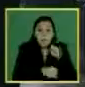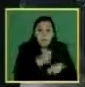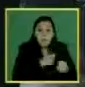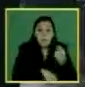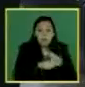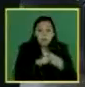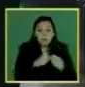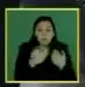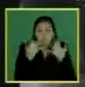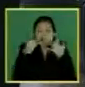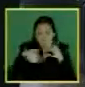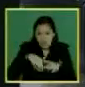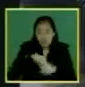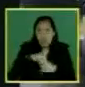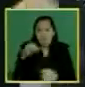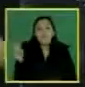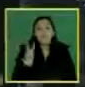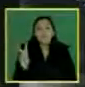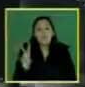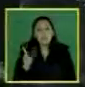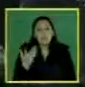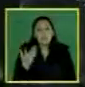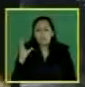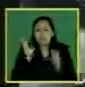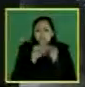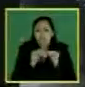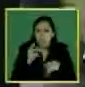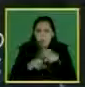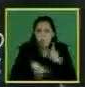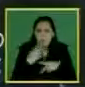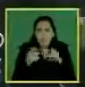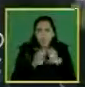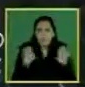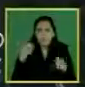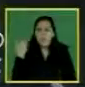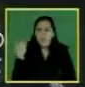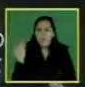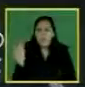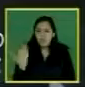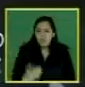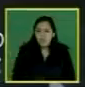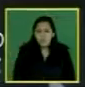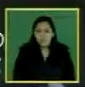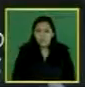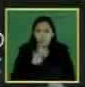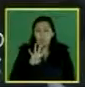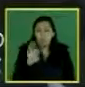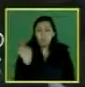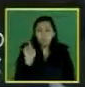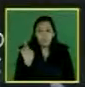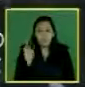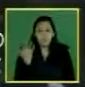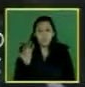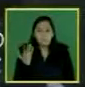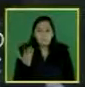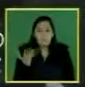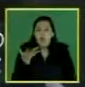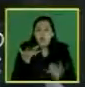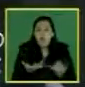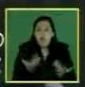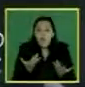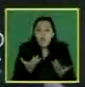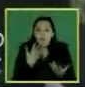Venezuela, en buena medida tiene que ver con lo que fueron los procesos educativos en términos generales de la Cuarta República. Porque ahorita no están